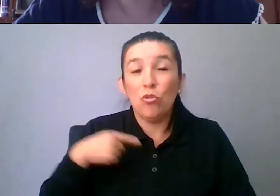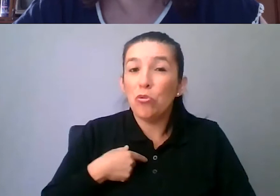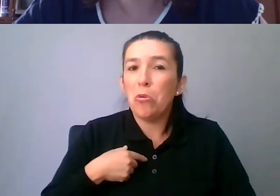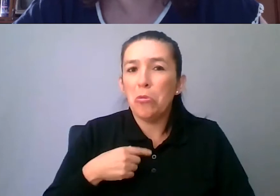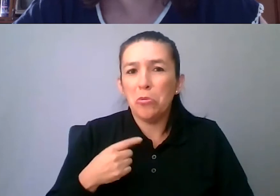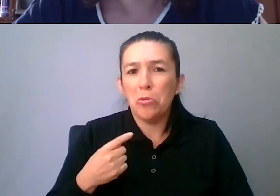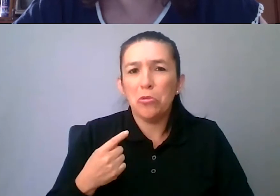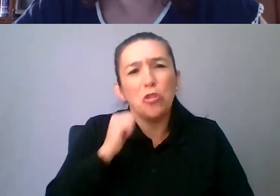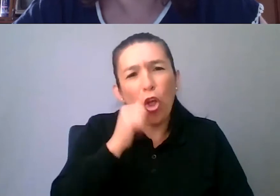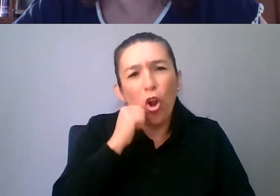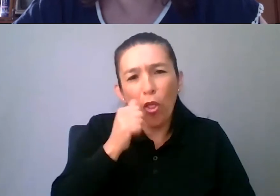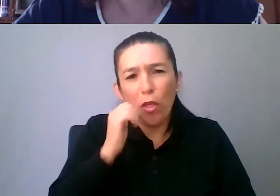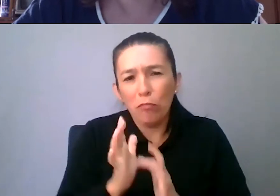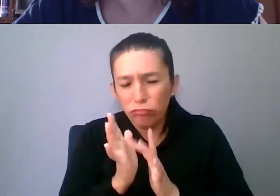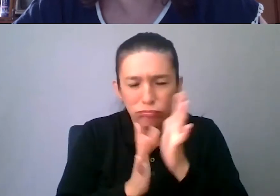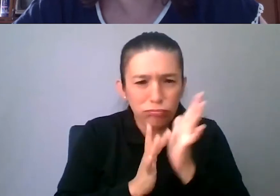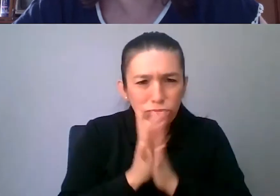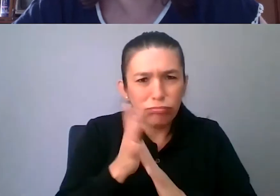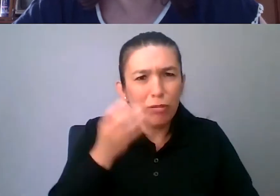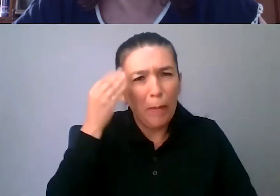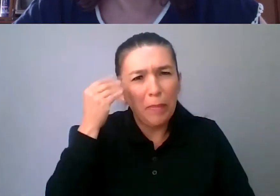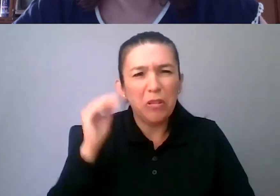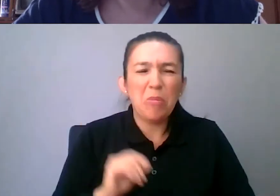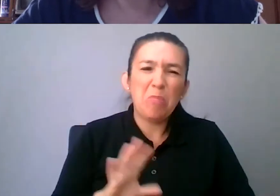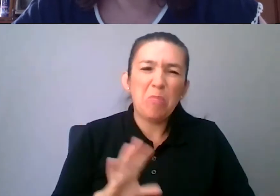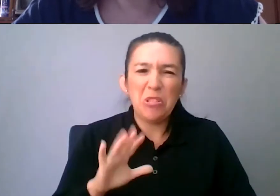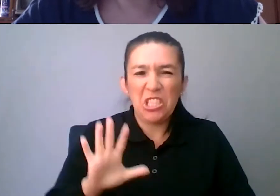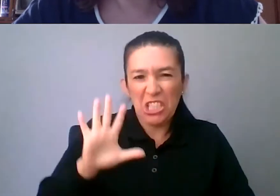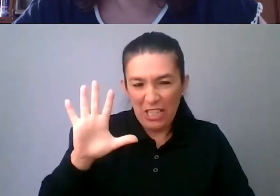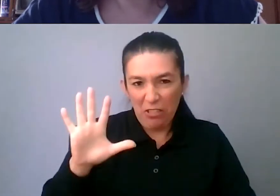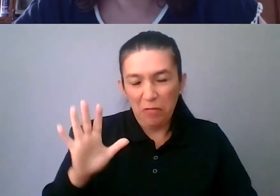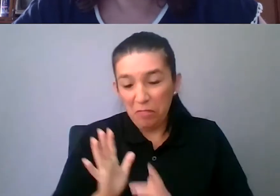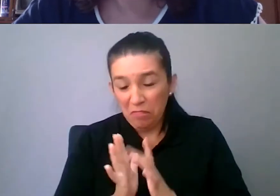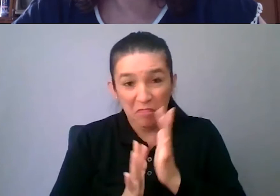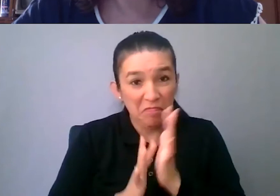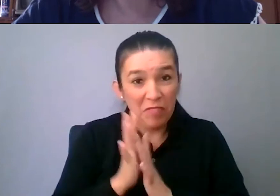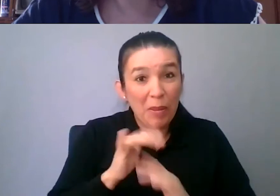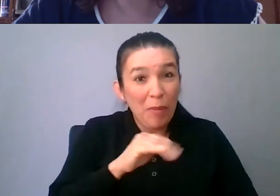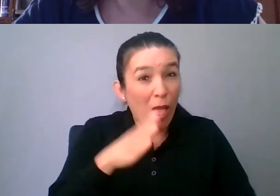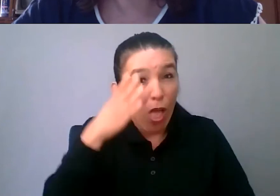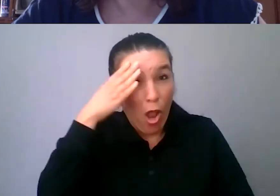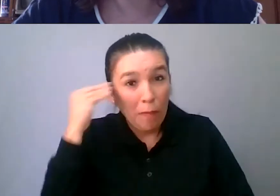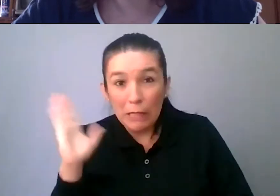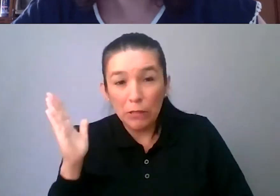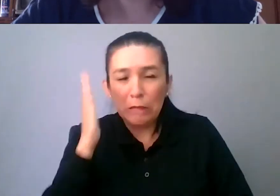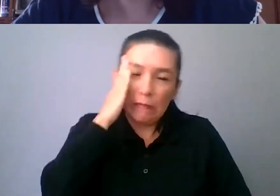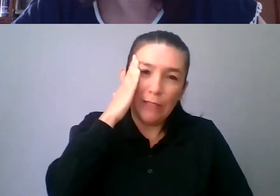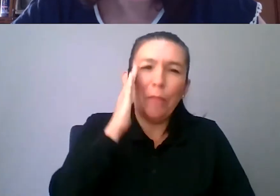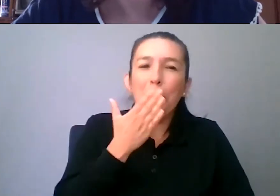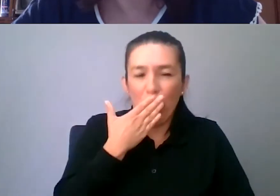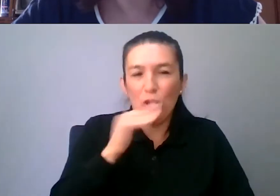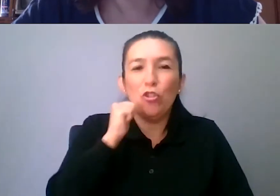figuras todos los días, por lo menos me sabía como cinco, y para que no se me olvidaran las hacía todos los días, pero